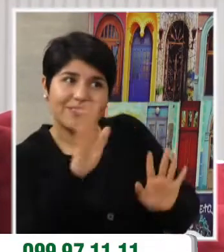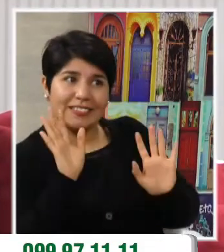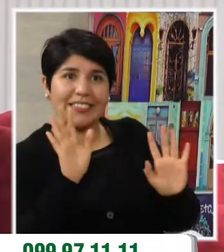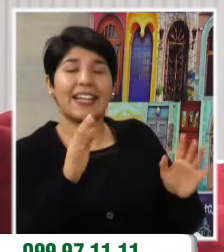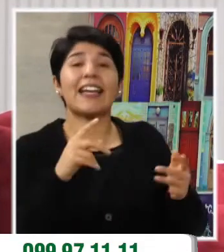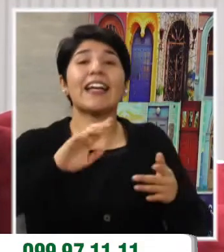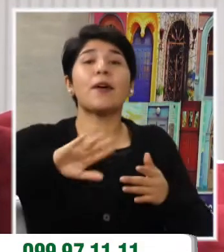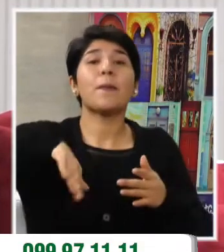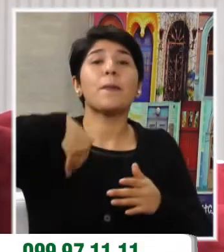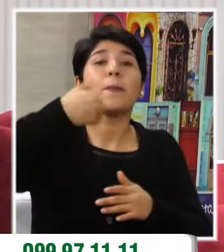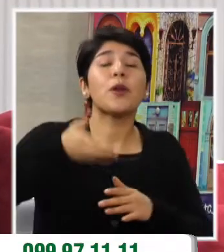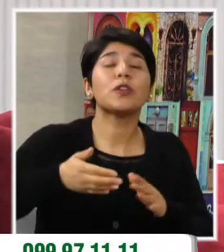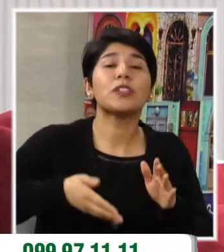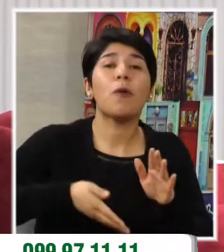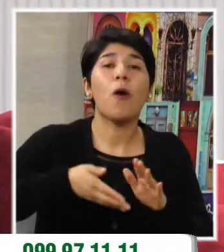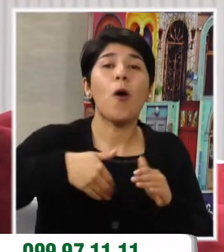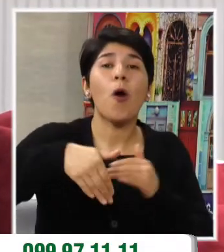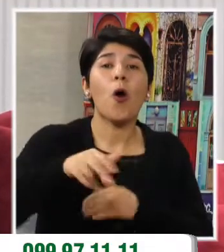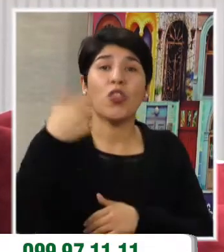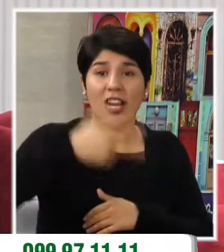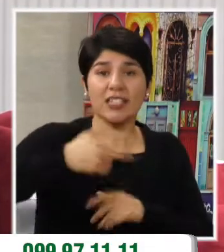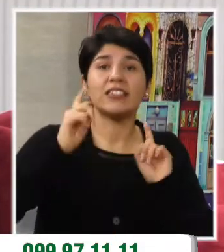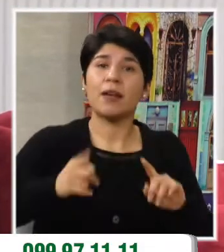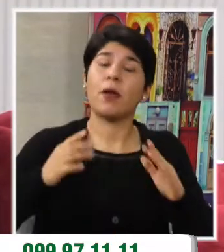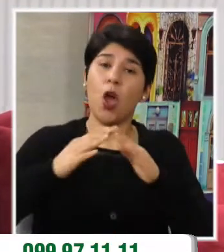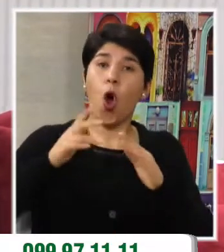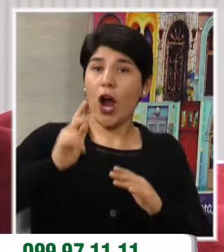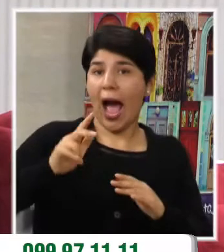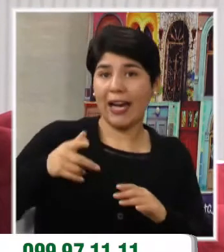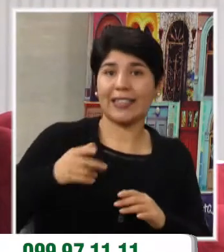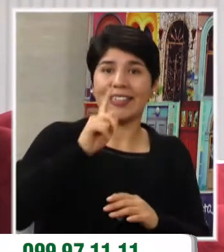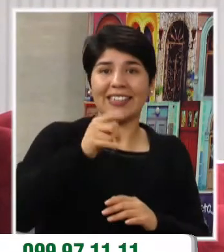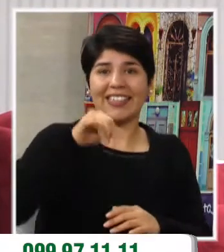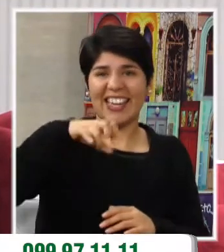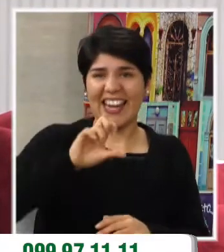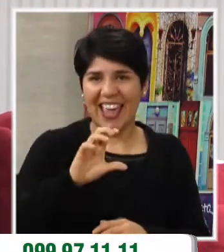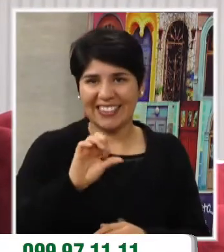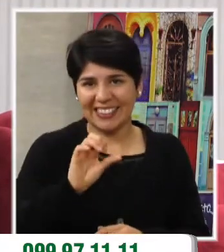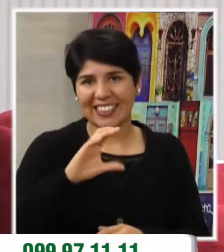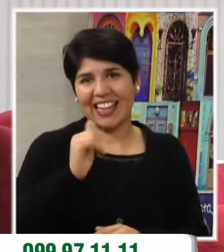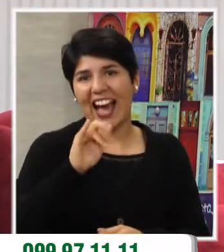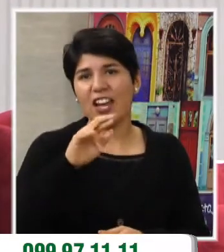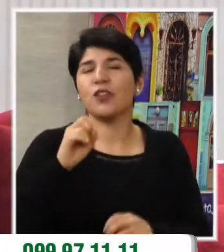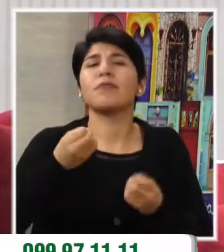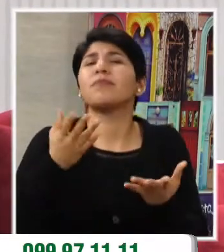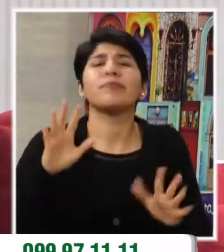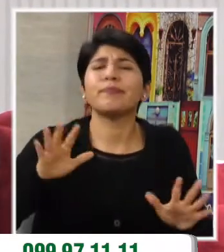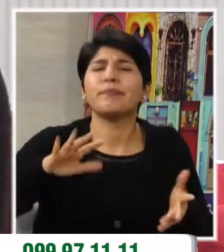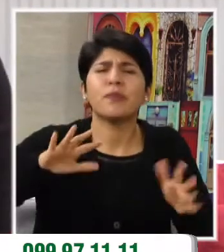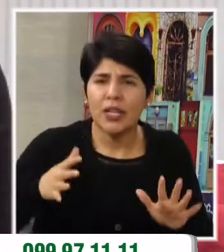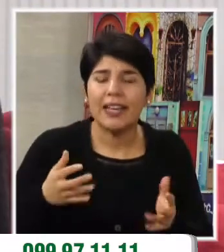próximo 13 en cines cairo esto fue que estaba programado en el marco del día del abuelo